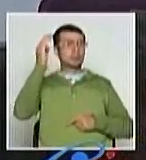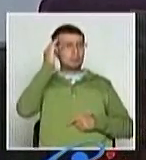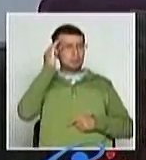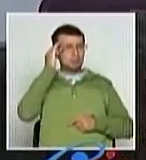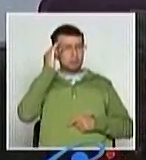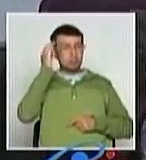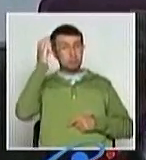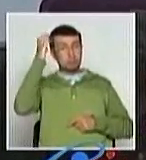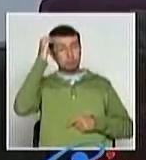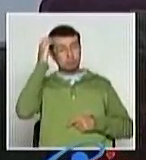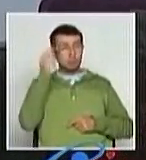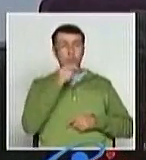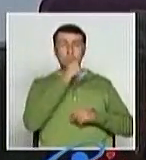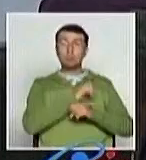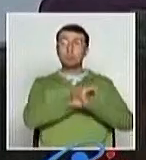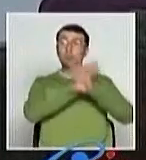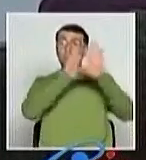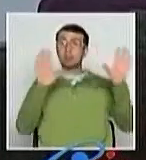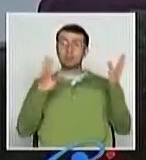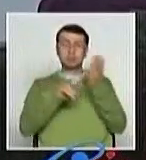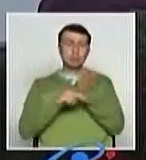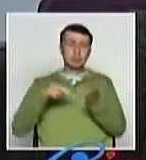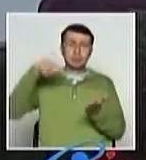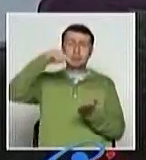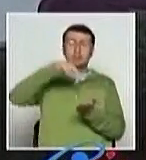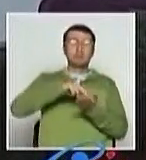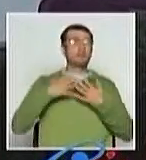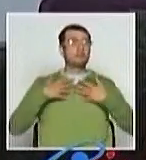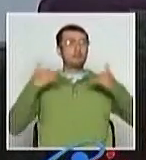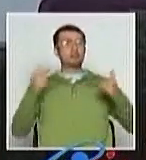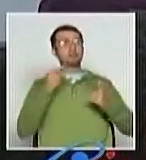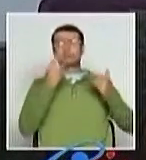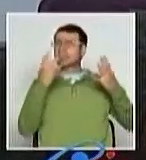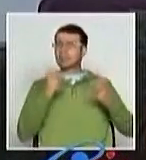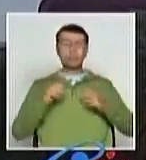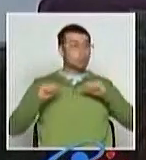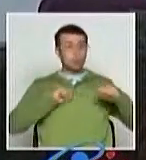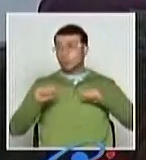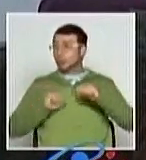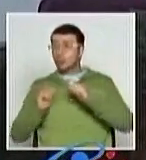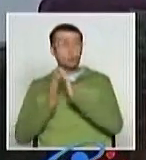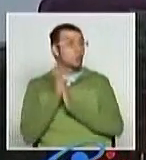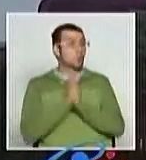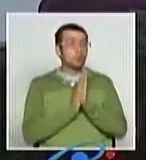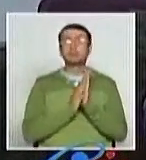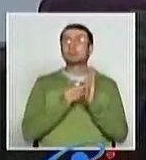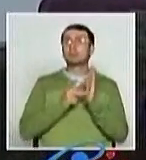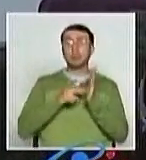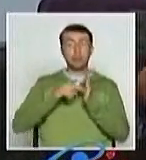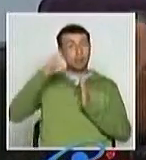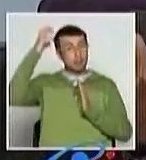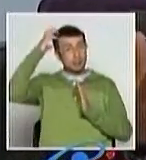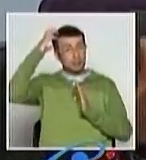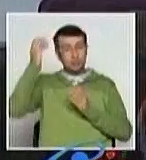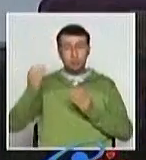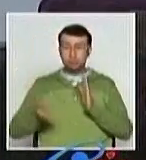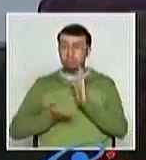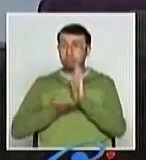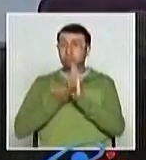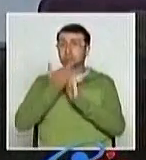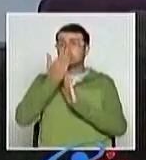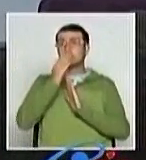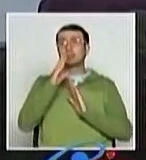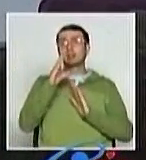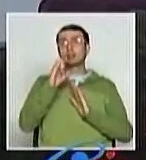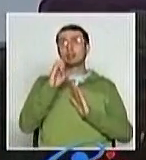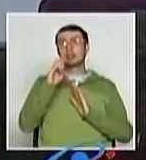levanta eufórico feliz quiere hacer de todo posiblemente su cerebro en ese momento momento tiene exceso la serotonina que es el